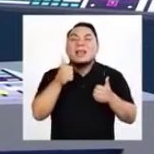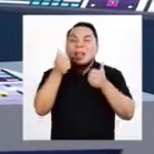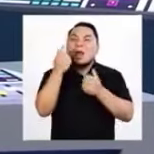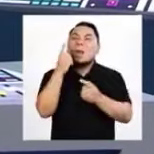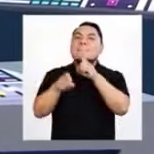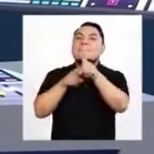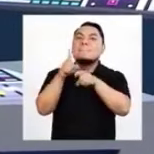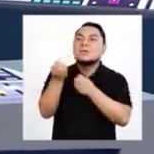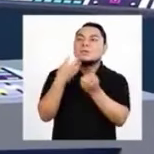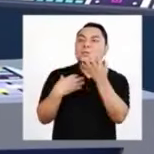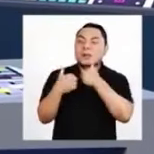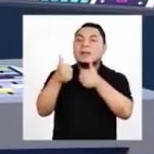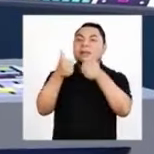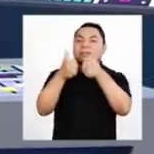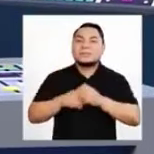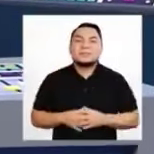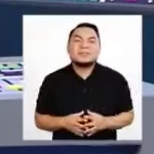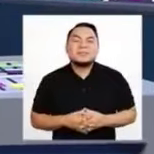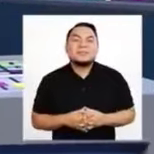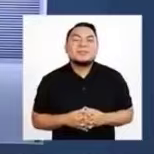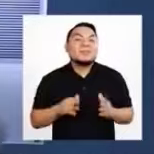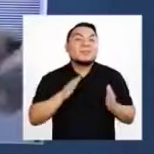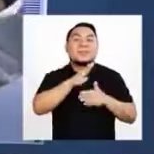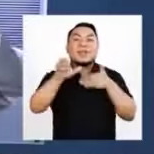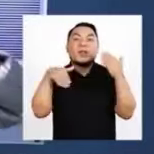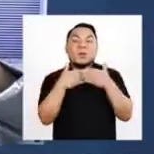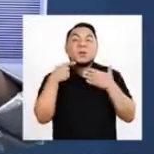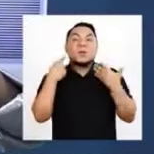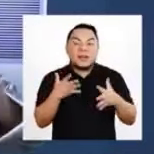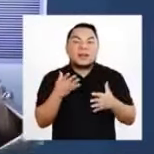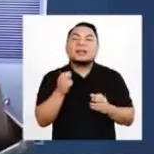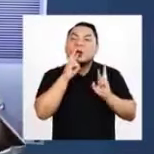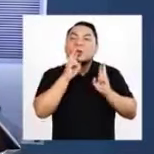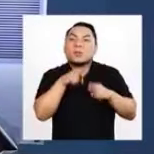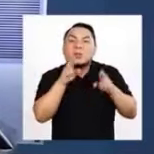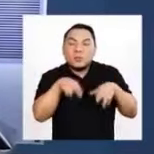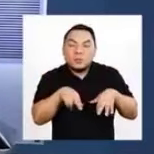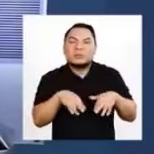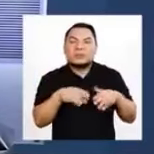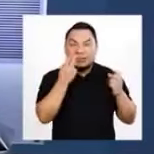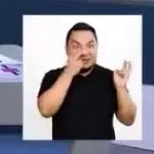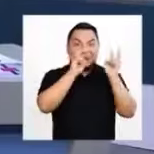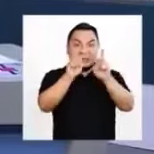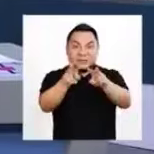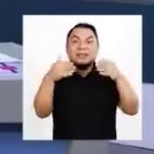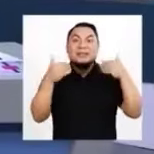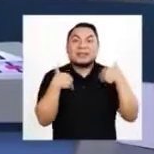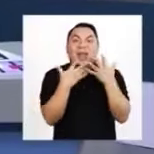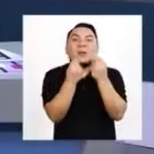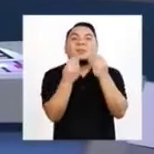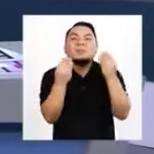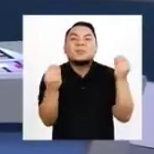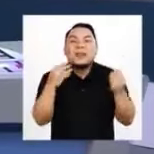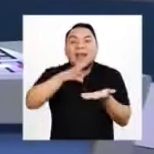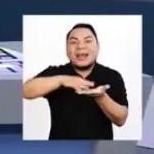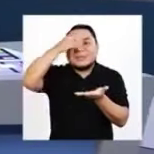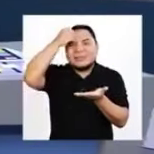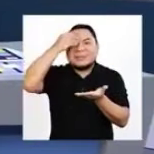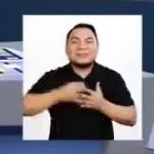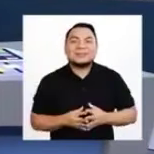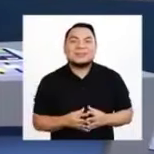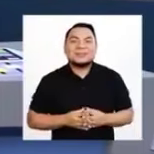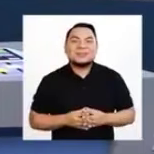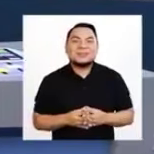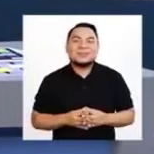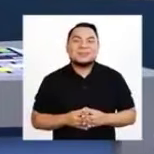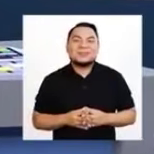¡Ah, qué buenas preguntas! Todas las vamos a responder. ¡Vamos, que tenemos